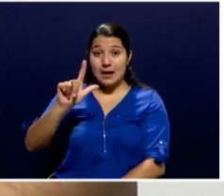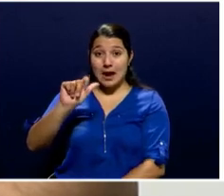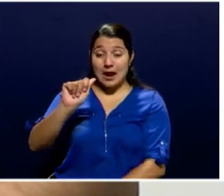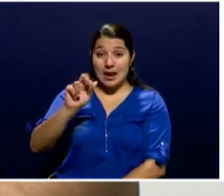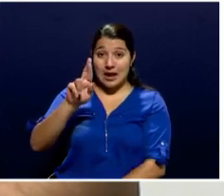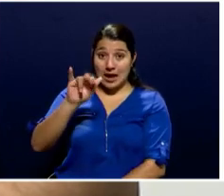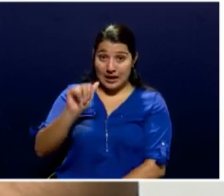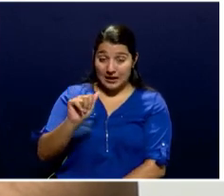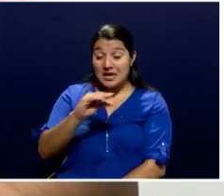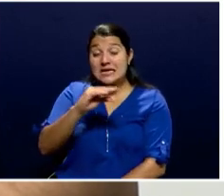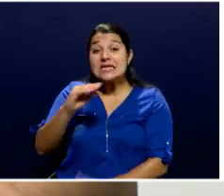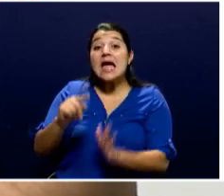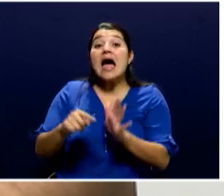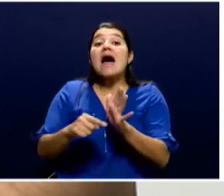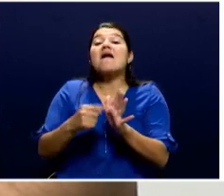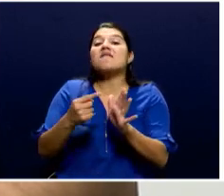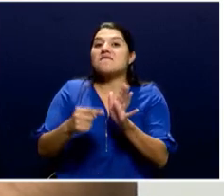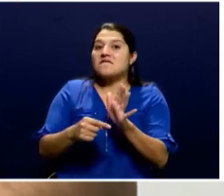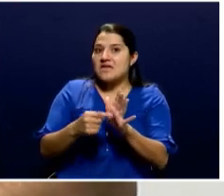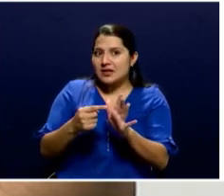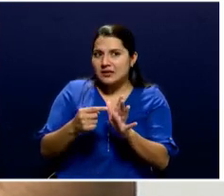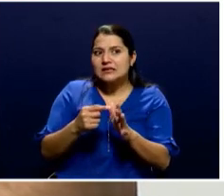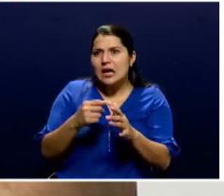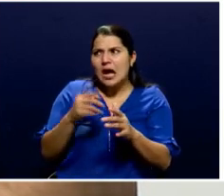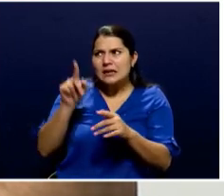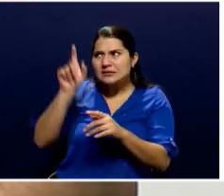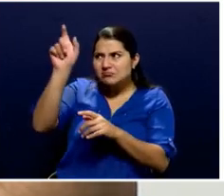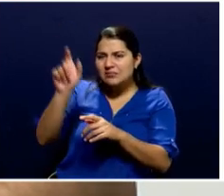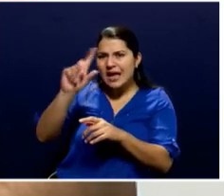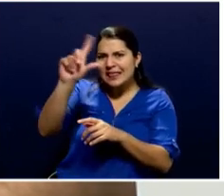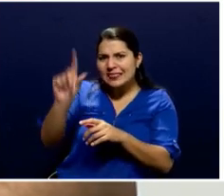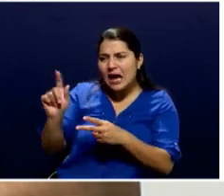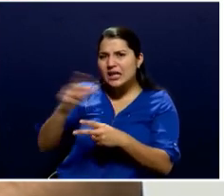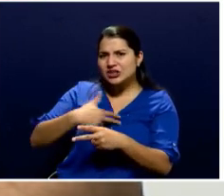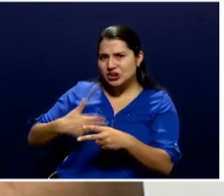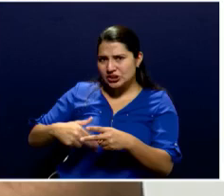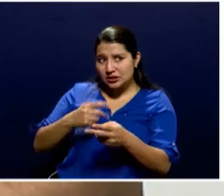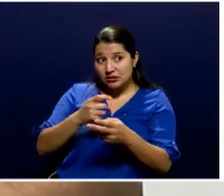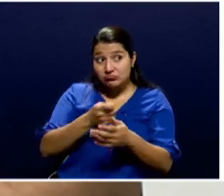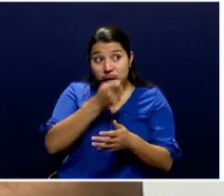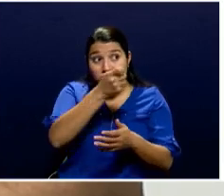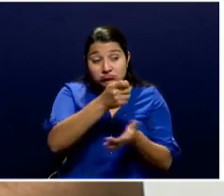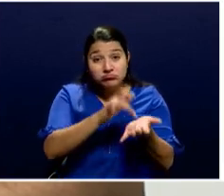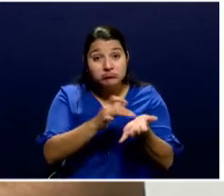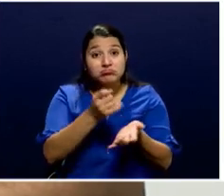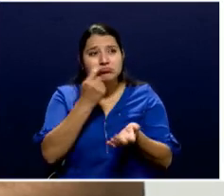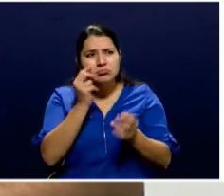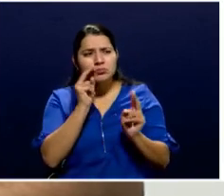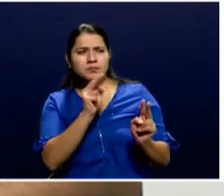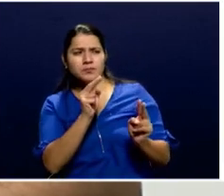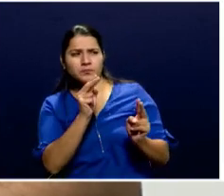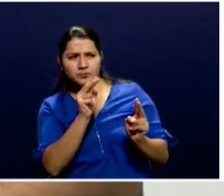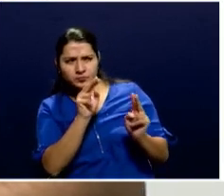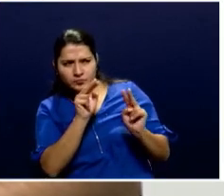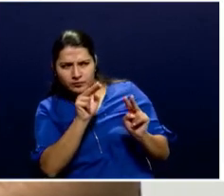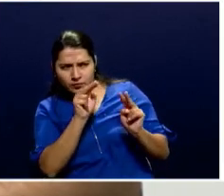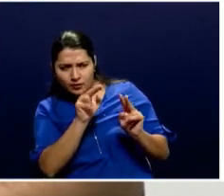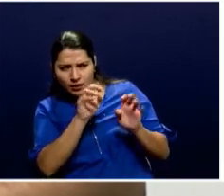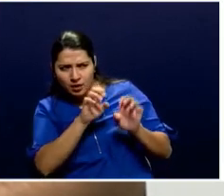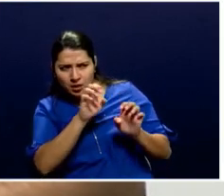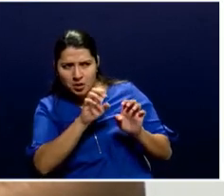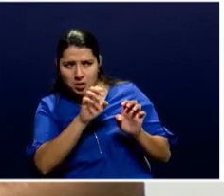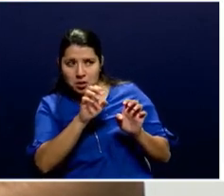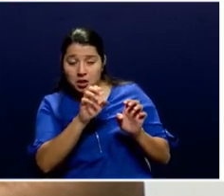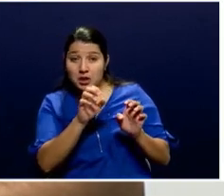ocasiones se vio mejoría de los pacientes. Esto llevó a un muy pequeño ensayo